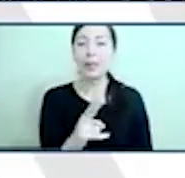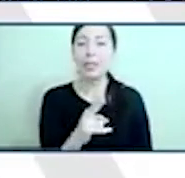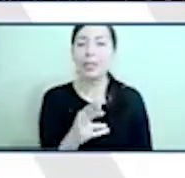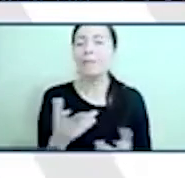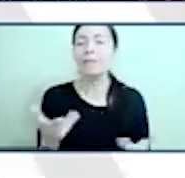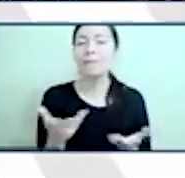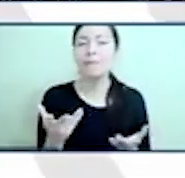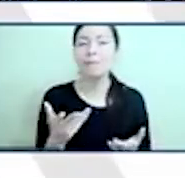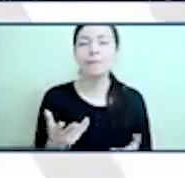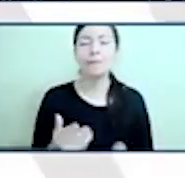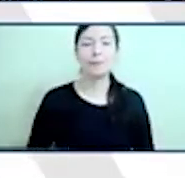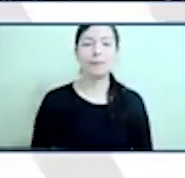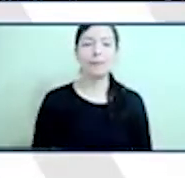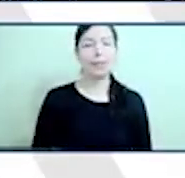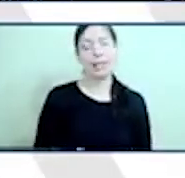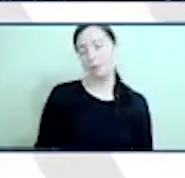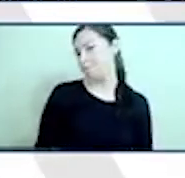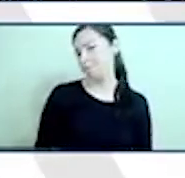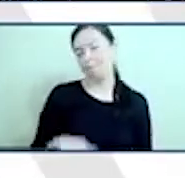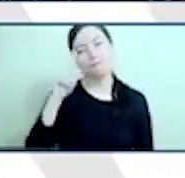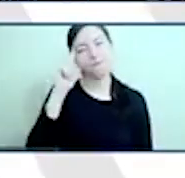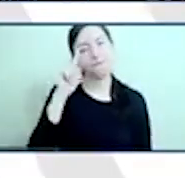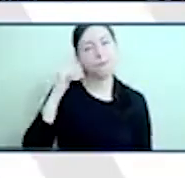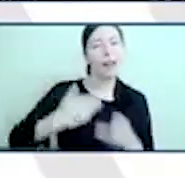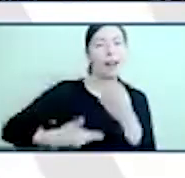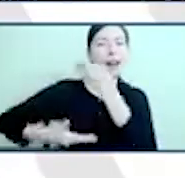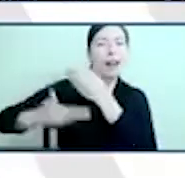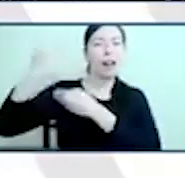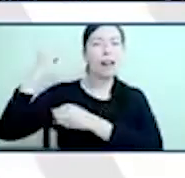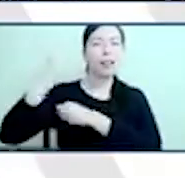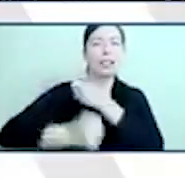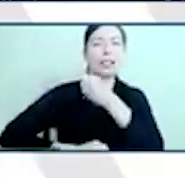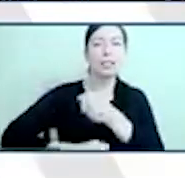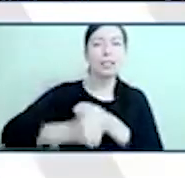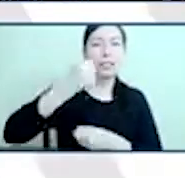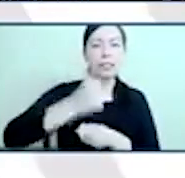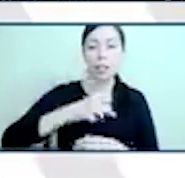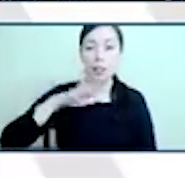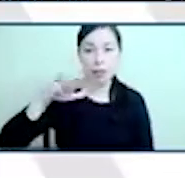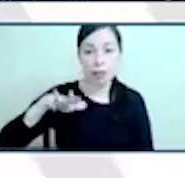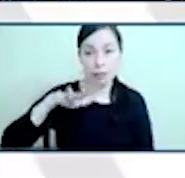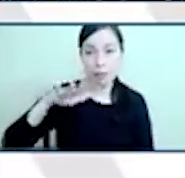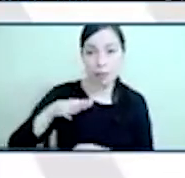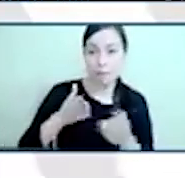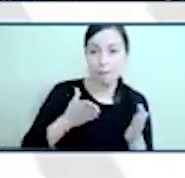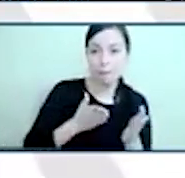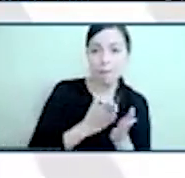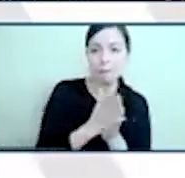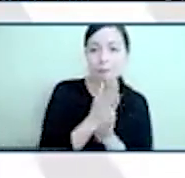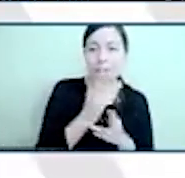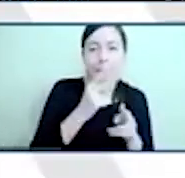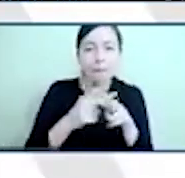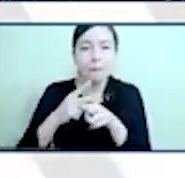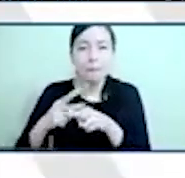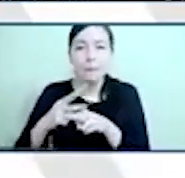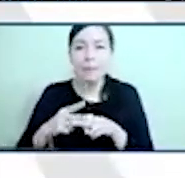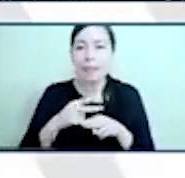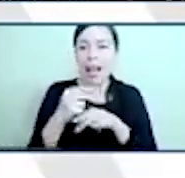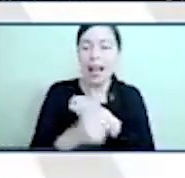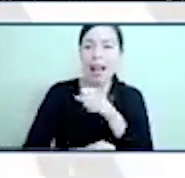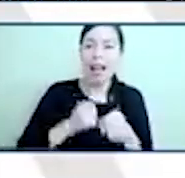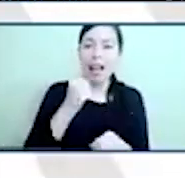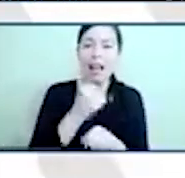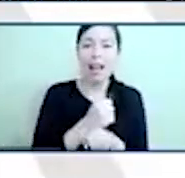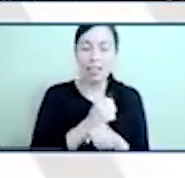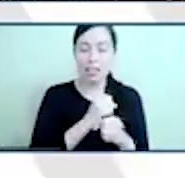que en realidad remontarse un poquito más atrás. Ocurre que en el siglo XIX se comenzó a celebrar algo que se llamó el Año